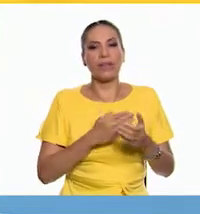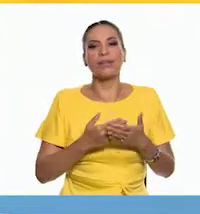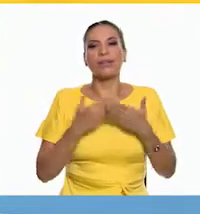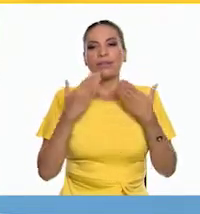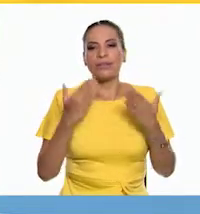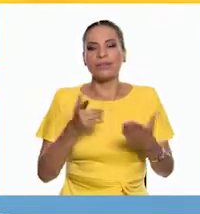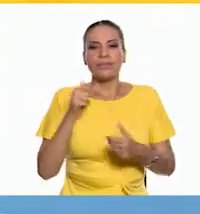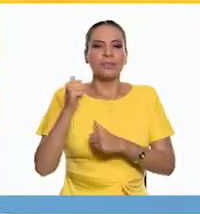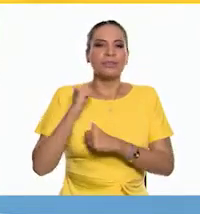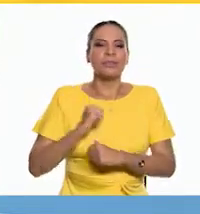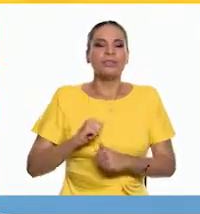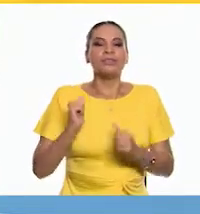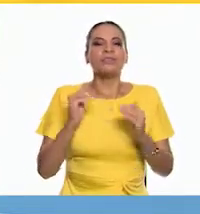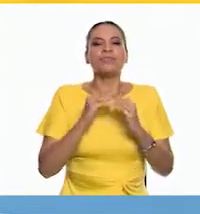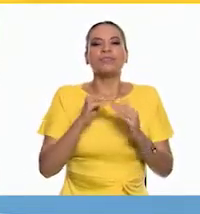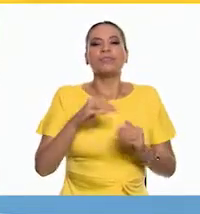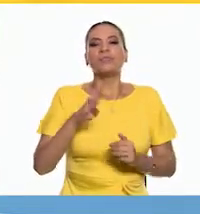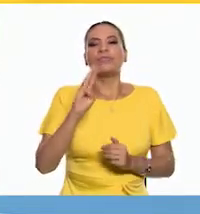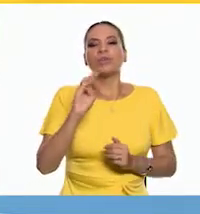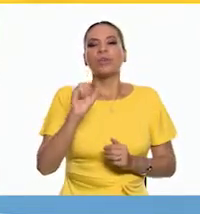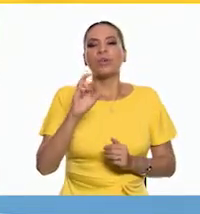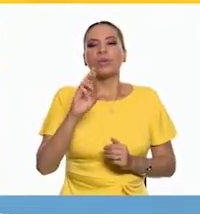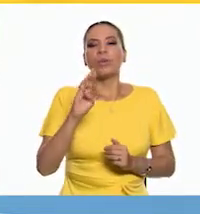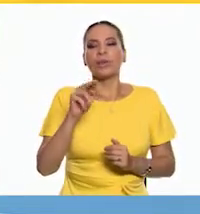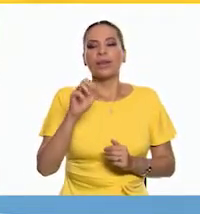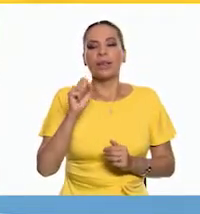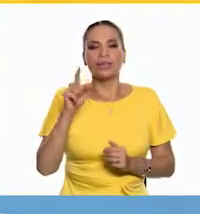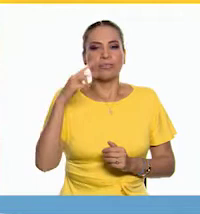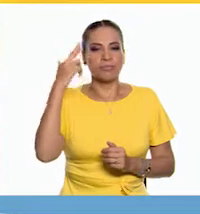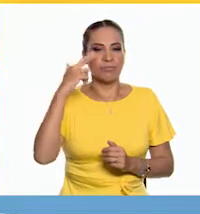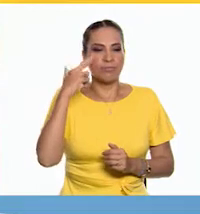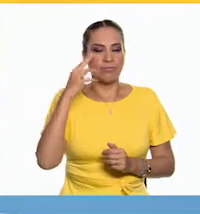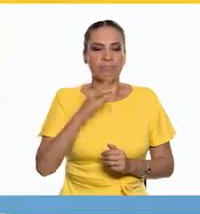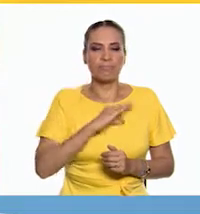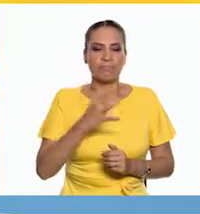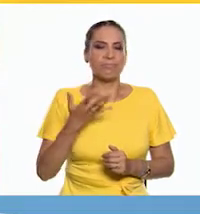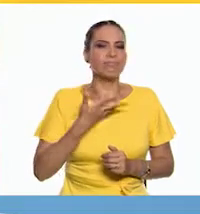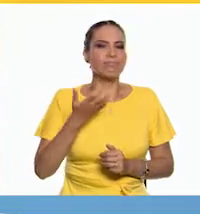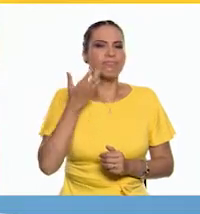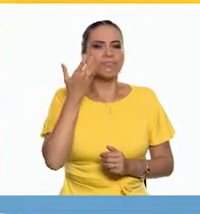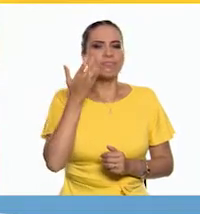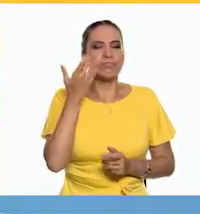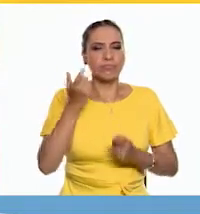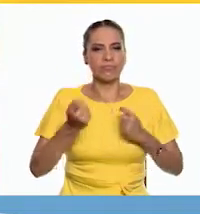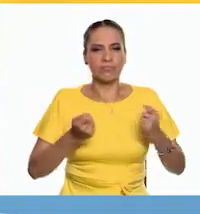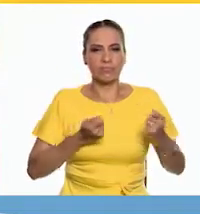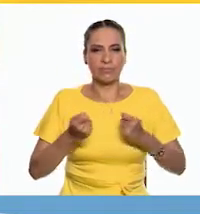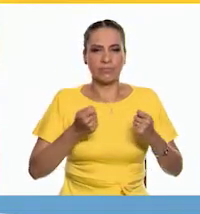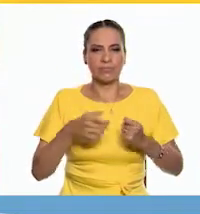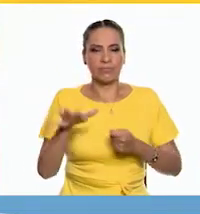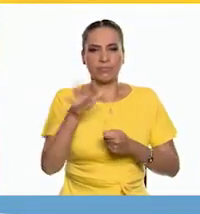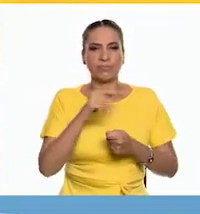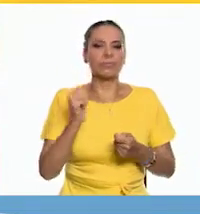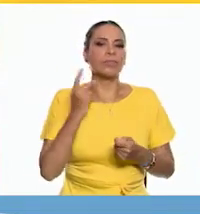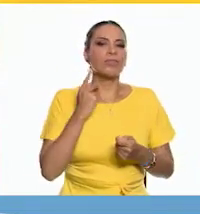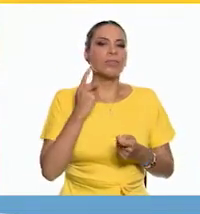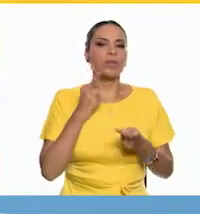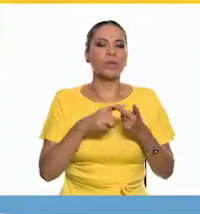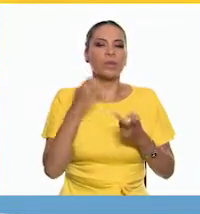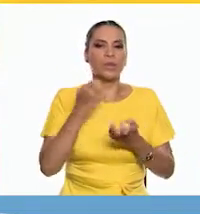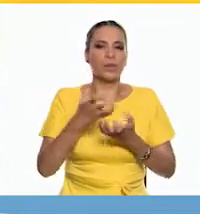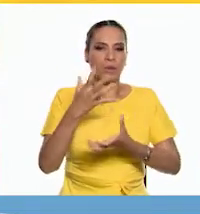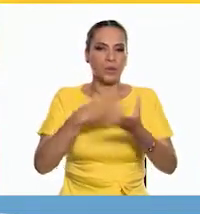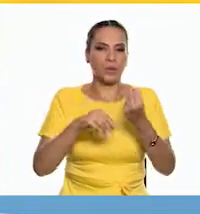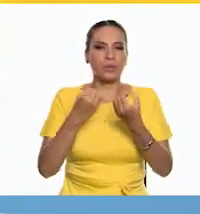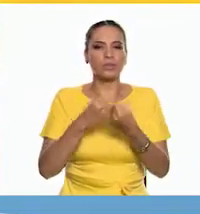ahora a cargo de la Casa de los Borbones, monarcas ilustrados que pretendían controlar en términos políticos,